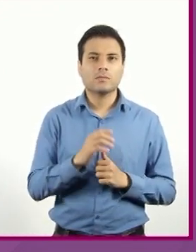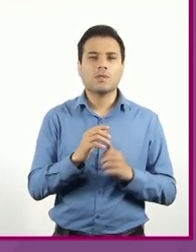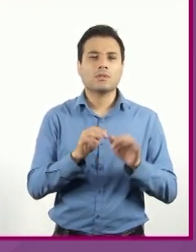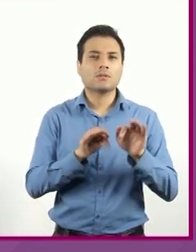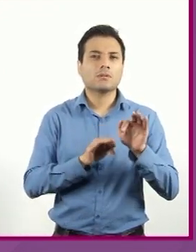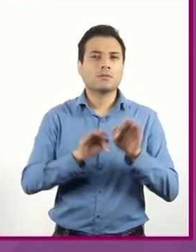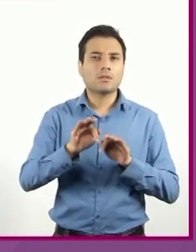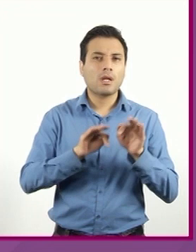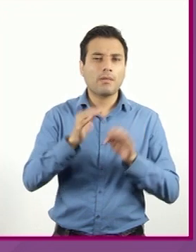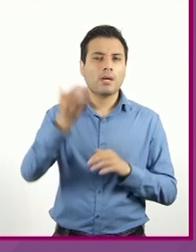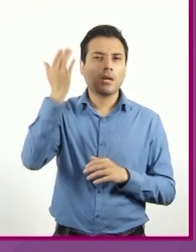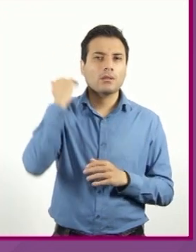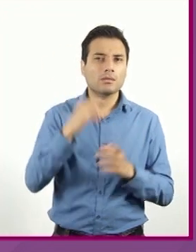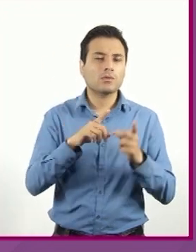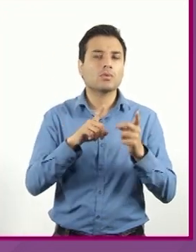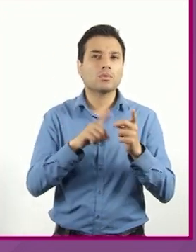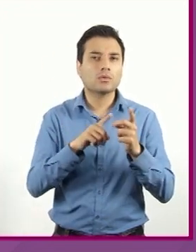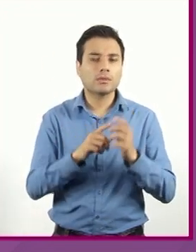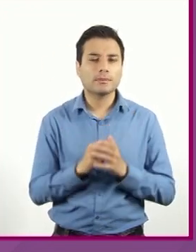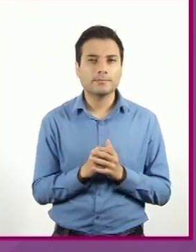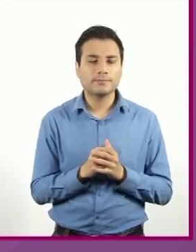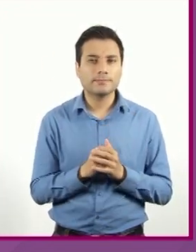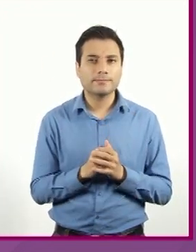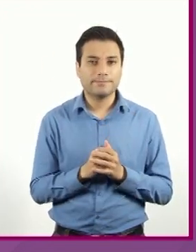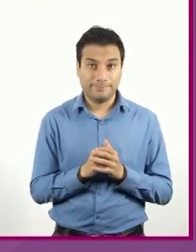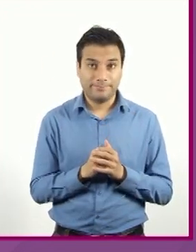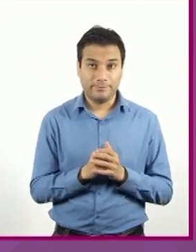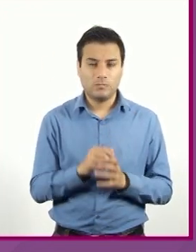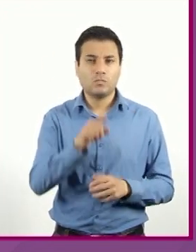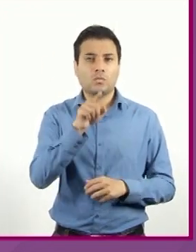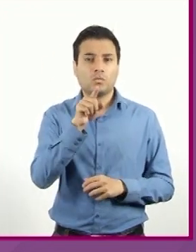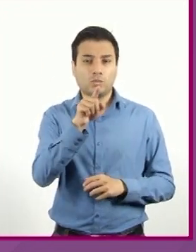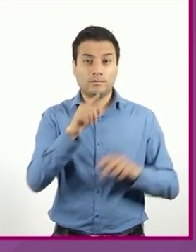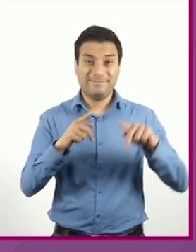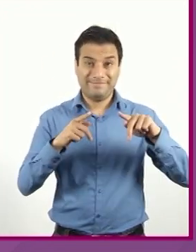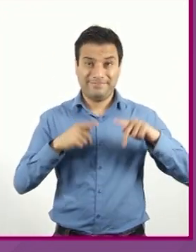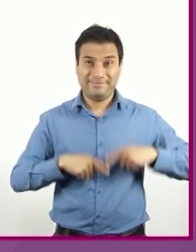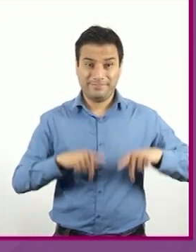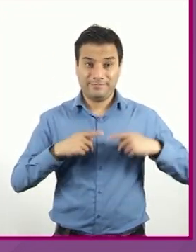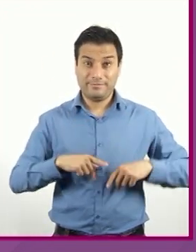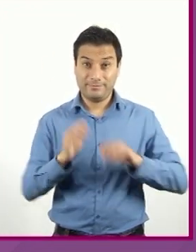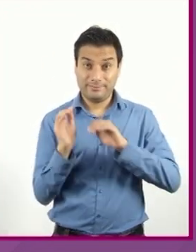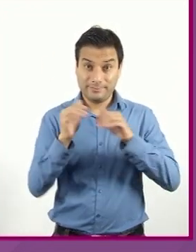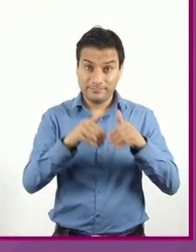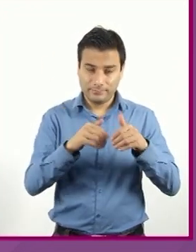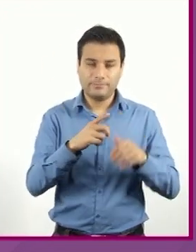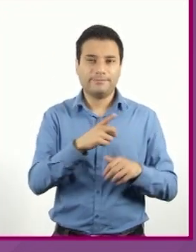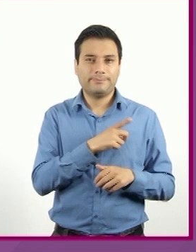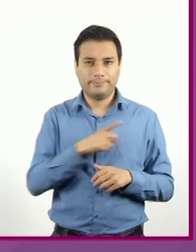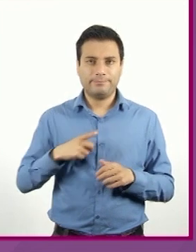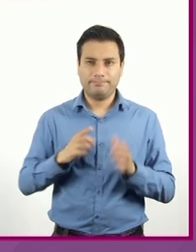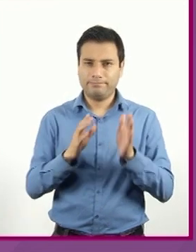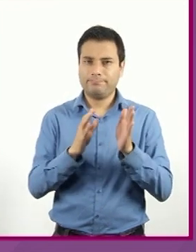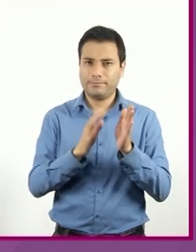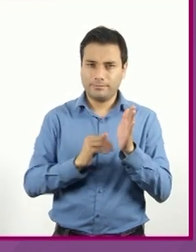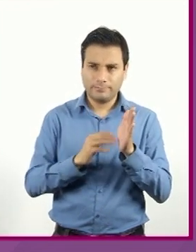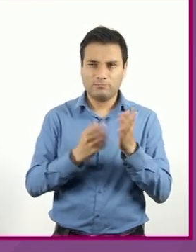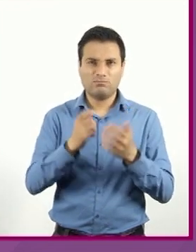laboró anteriormente. El solicitante incluirá documentos de preparación.